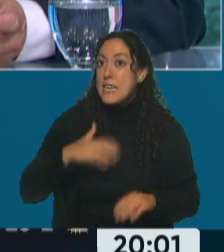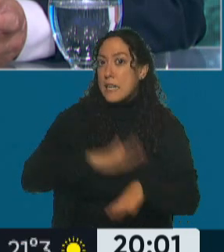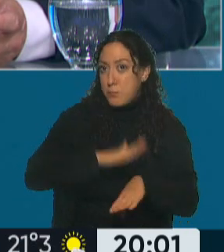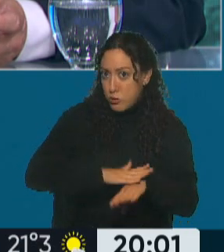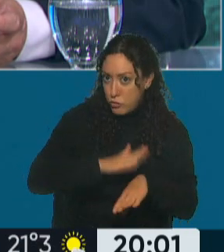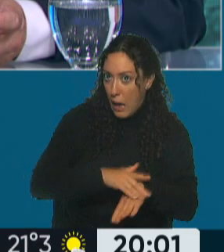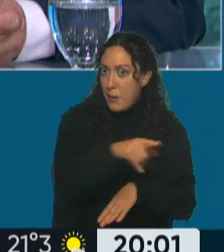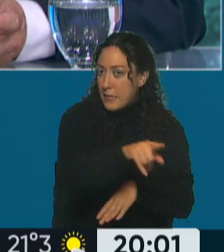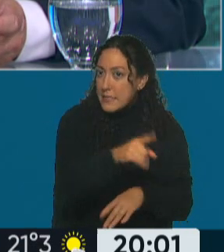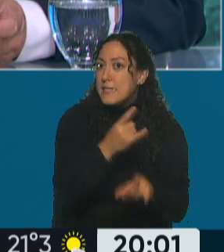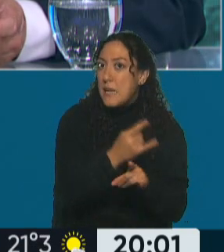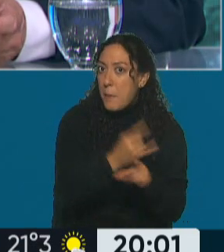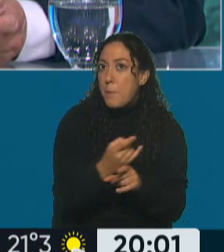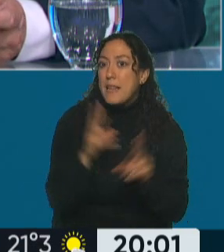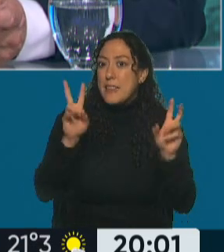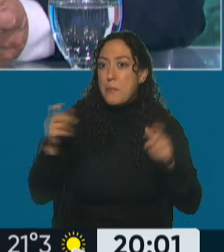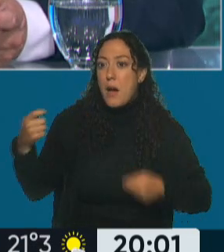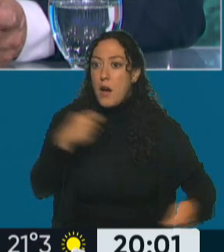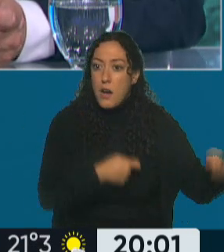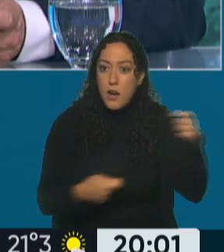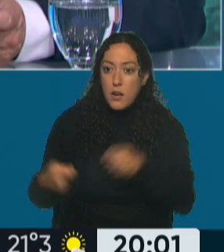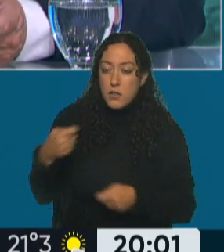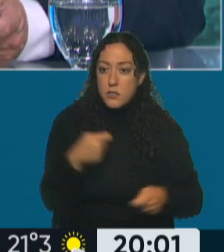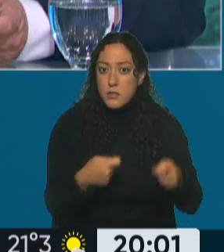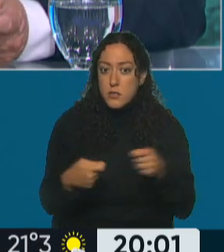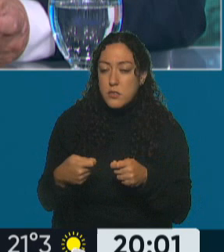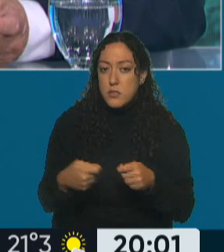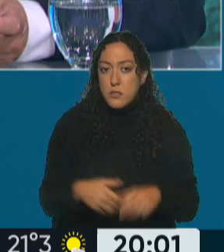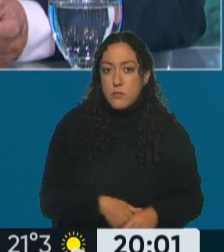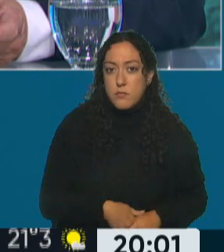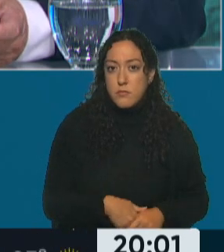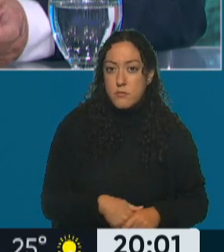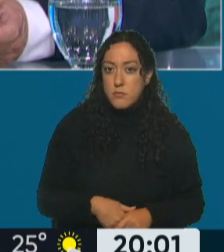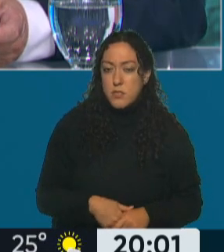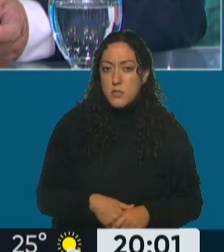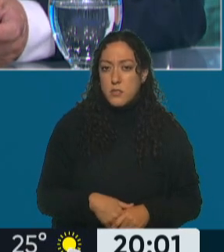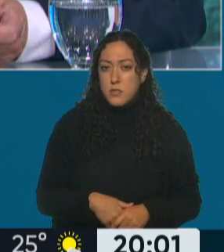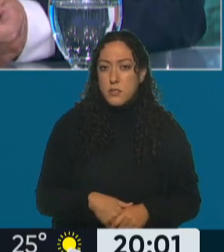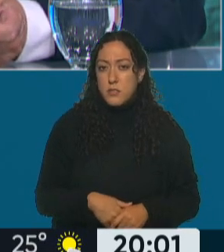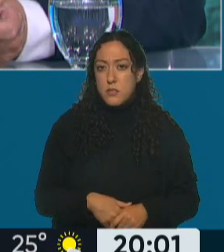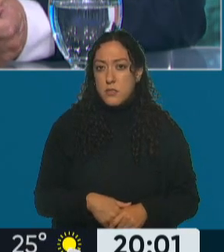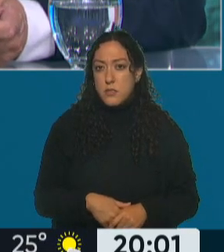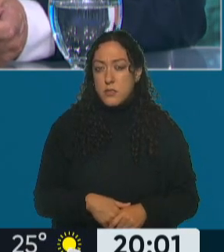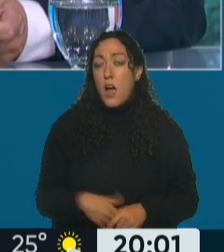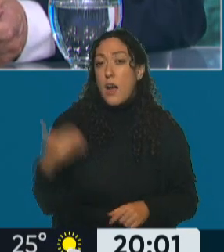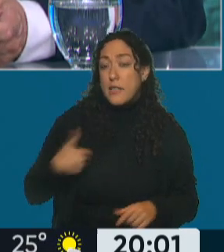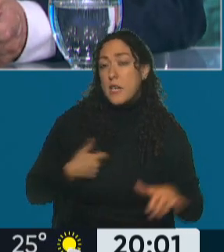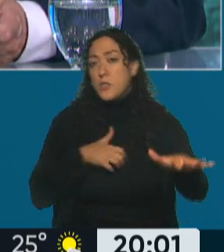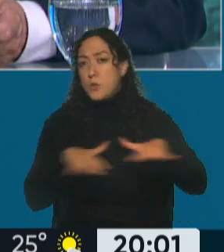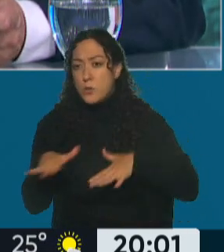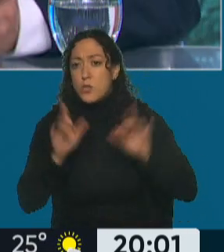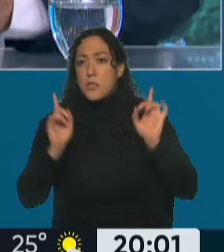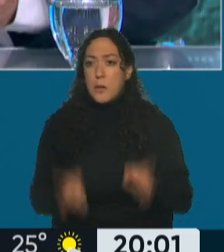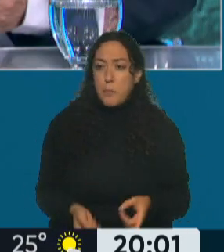ella aporta este tema porque hace siempre consideración a la situación política que vive Argentina y la que puede vivir con